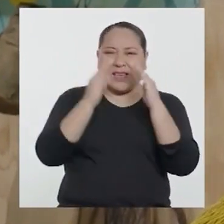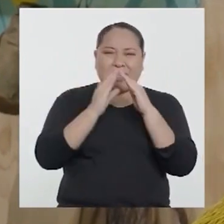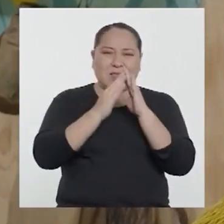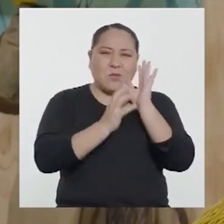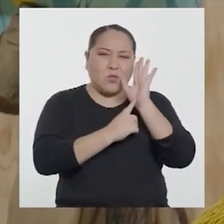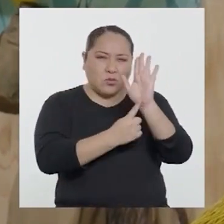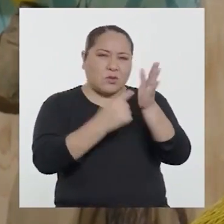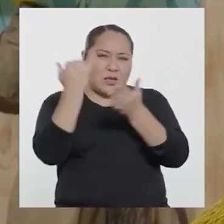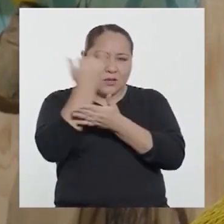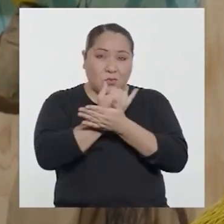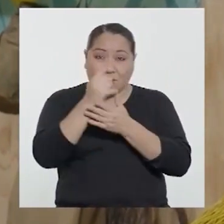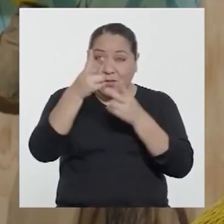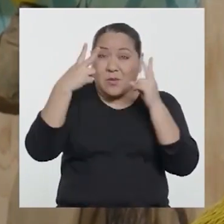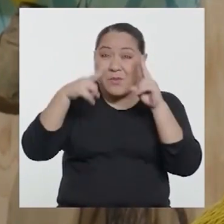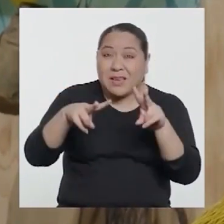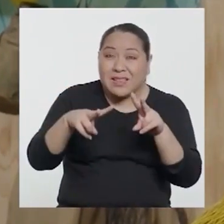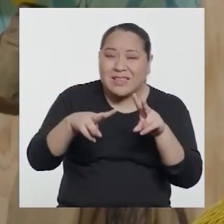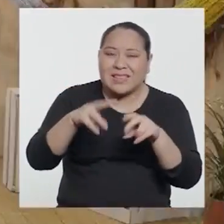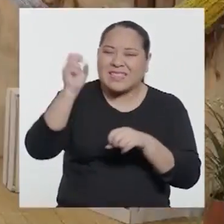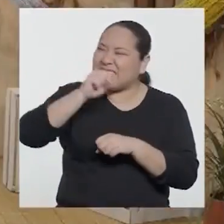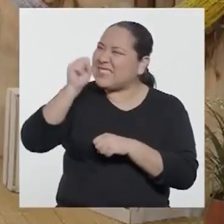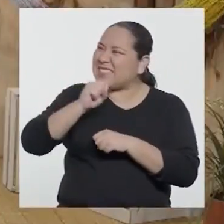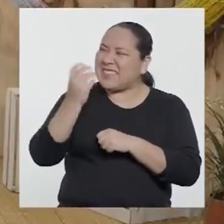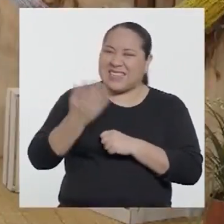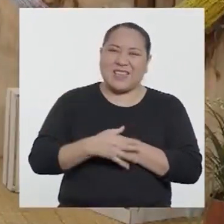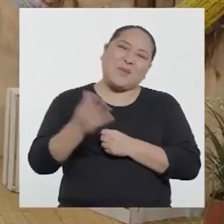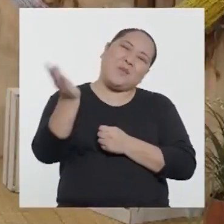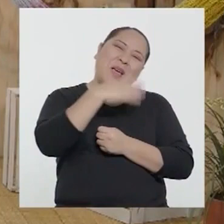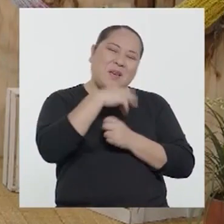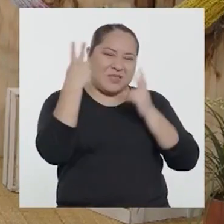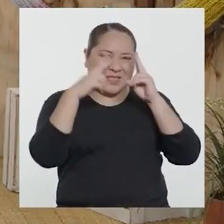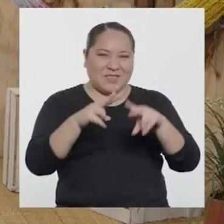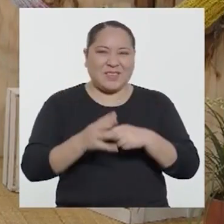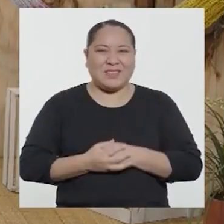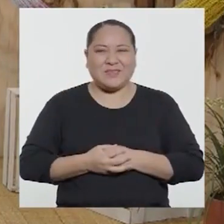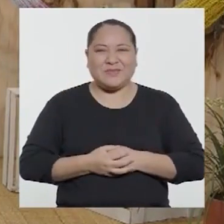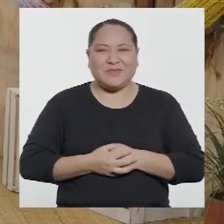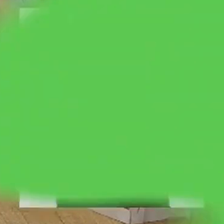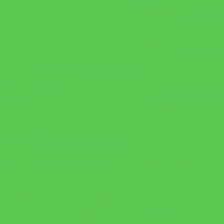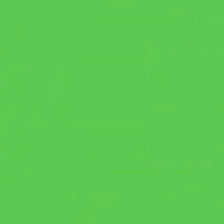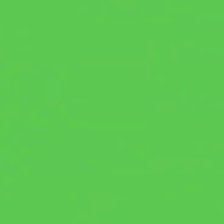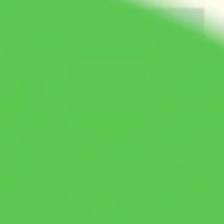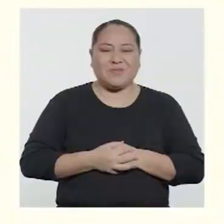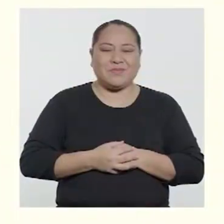quiere mostrar su dibujo. ¿Quieres verlo? ¡Claro que sí! ¡Vamos a verla!